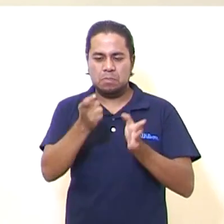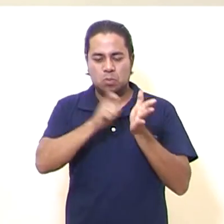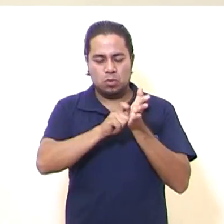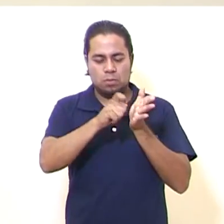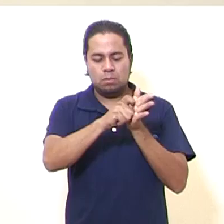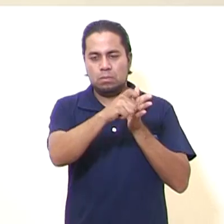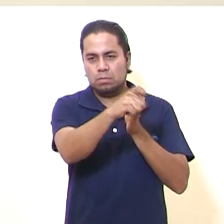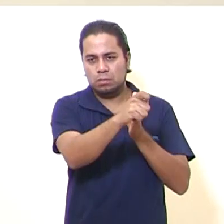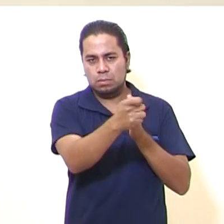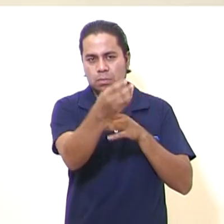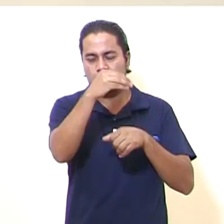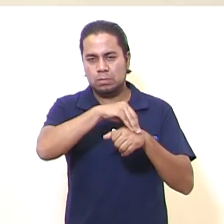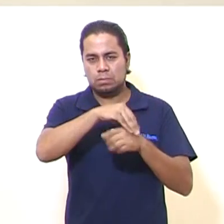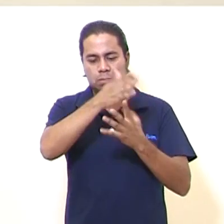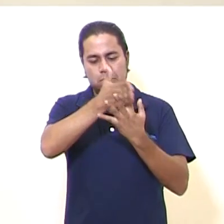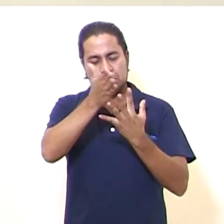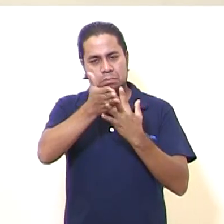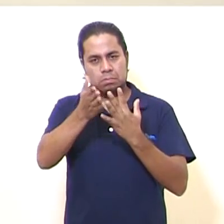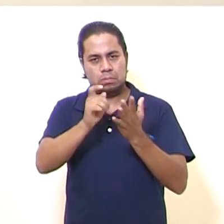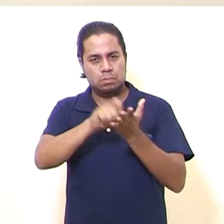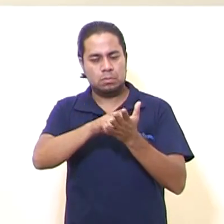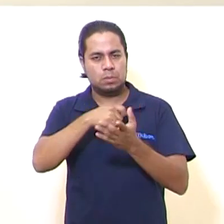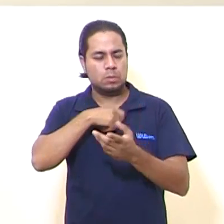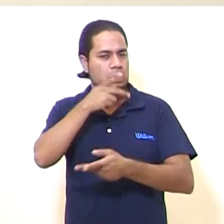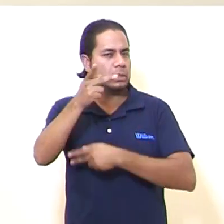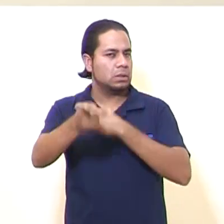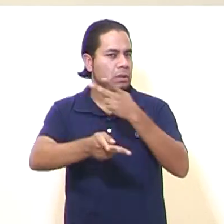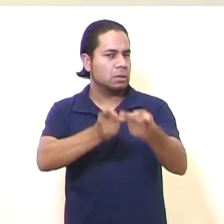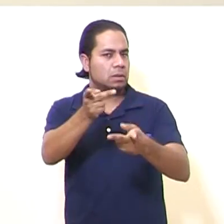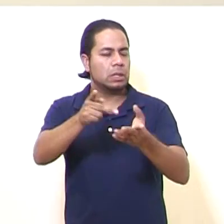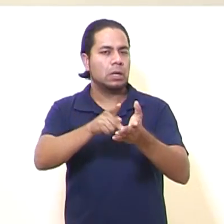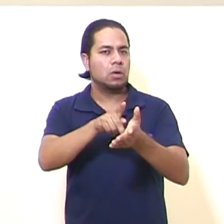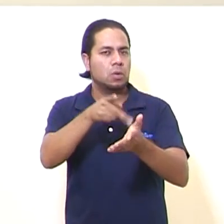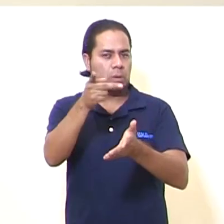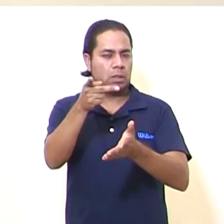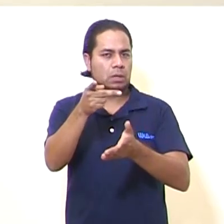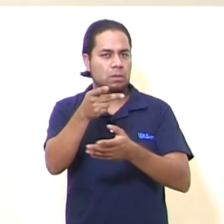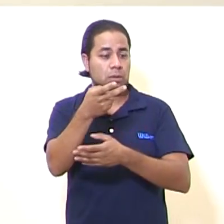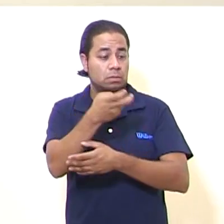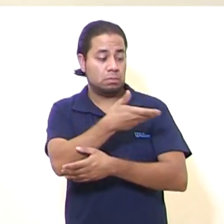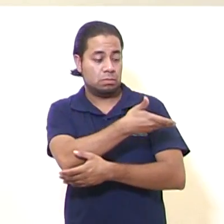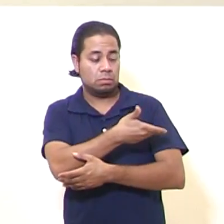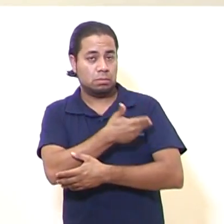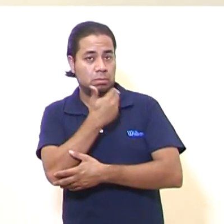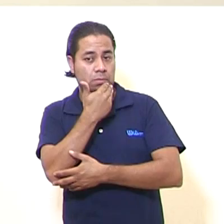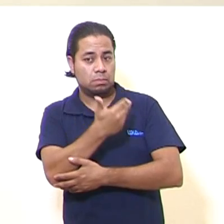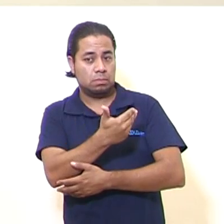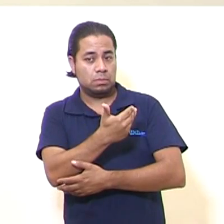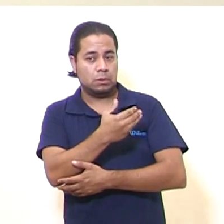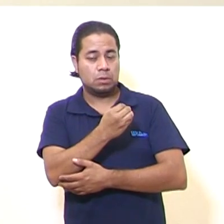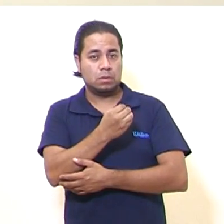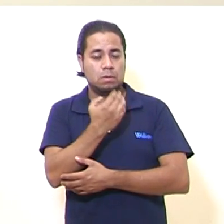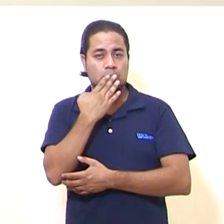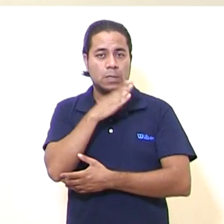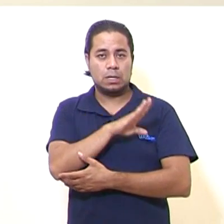punto. Yo pregunto nuevamente, ¿esto está bien o está